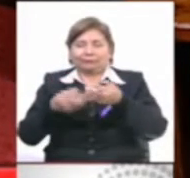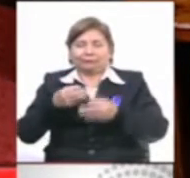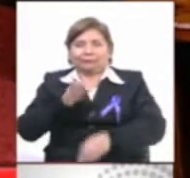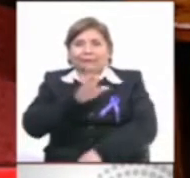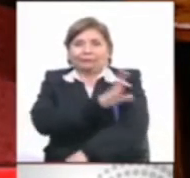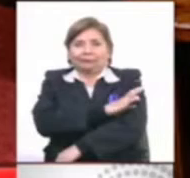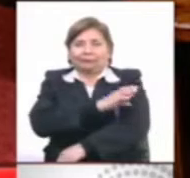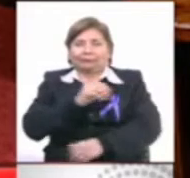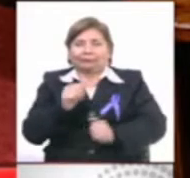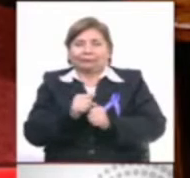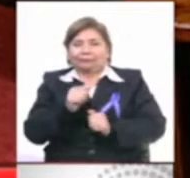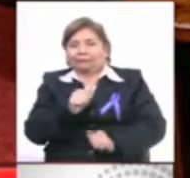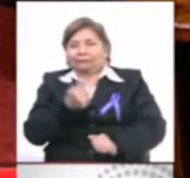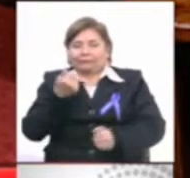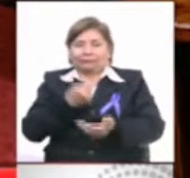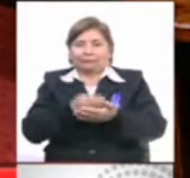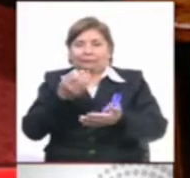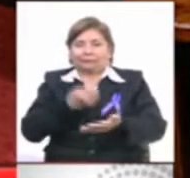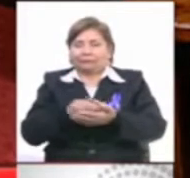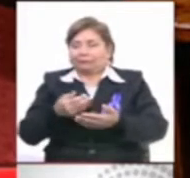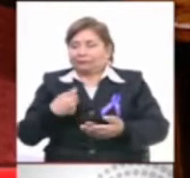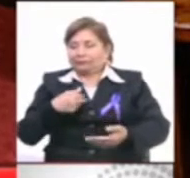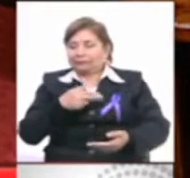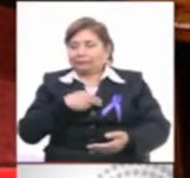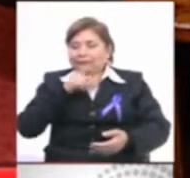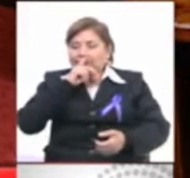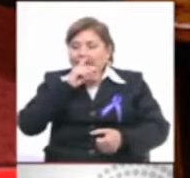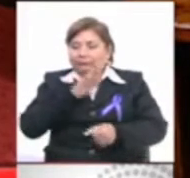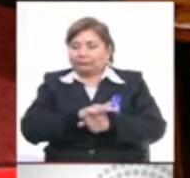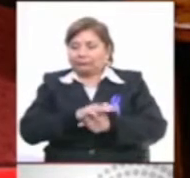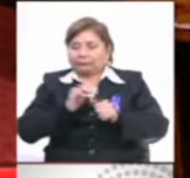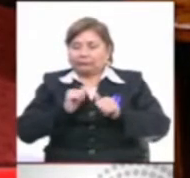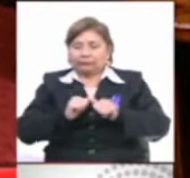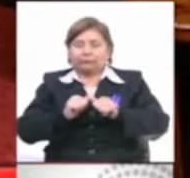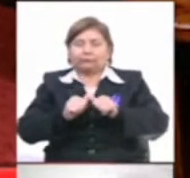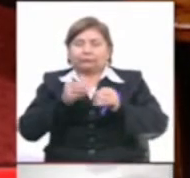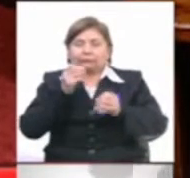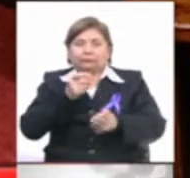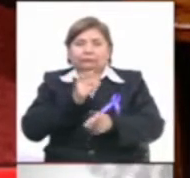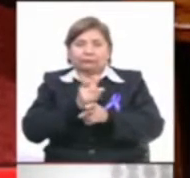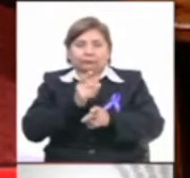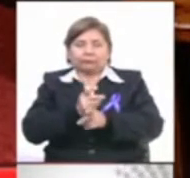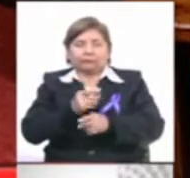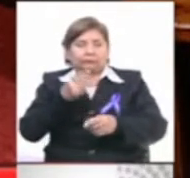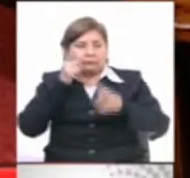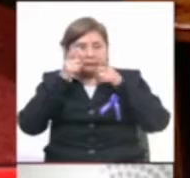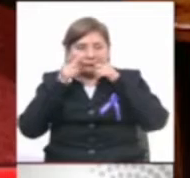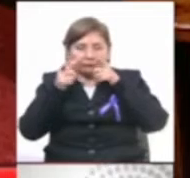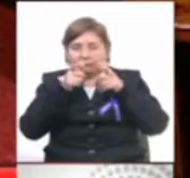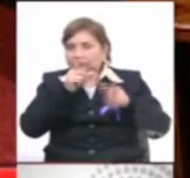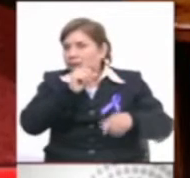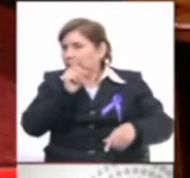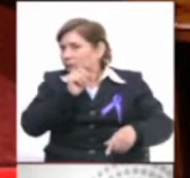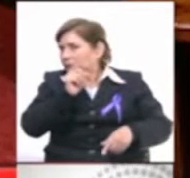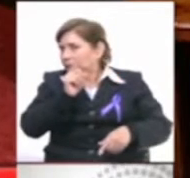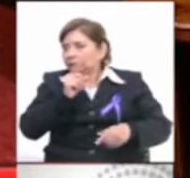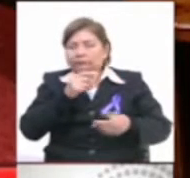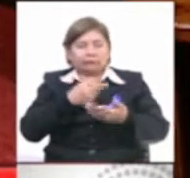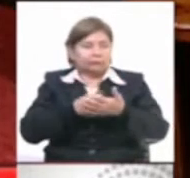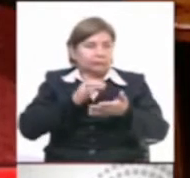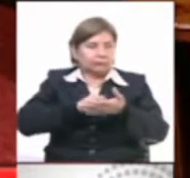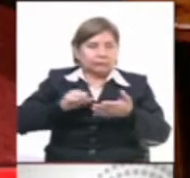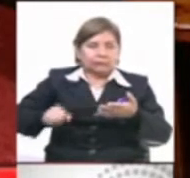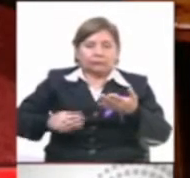fiscal con las demandas de gasto. Nuestro compromiso es mantener disciplina fiscal sin que ello signifique limitar